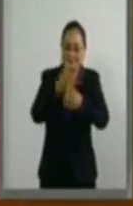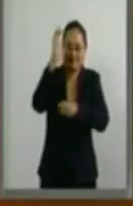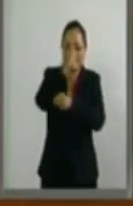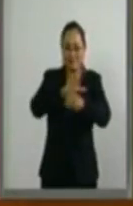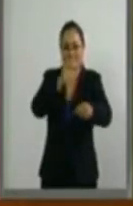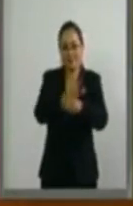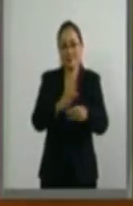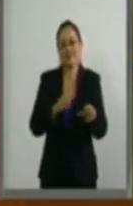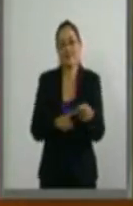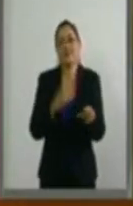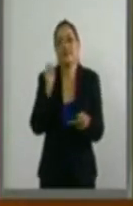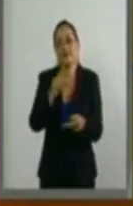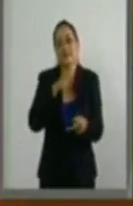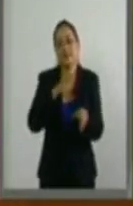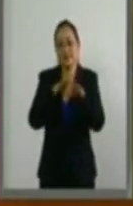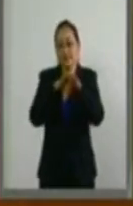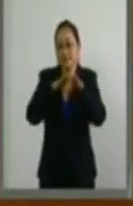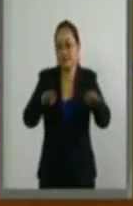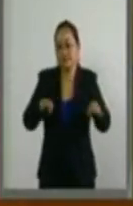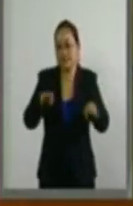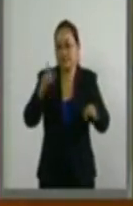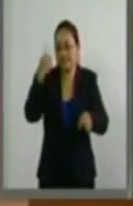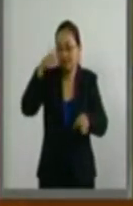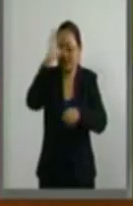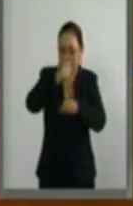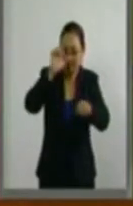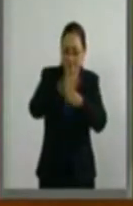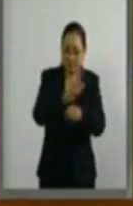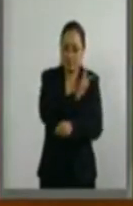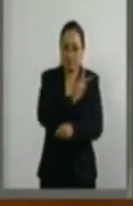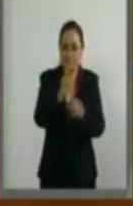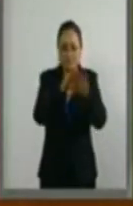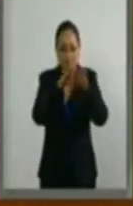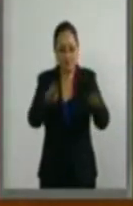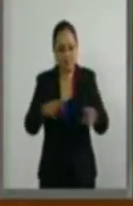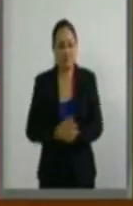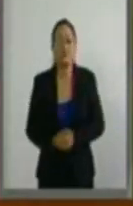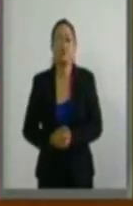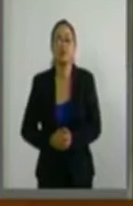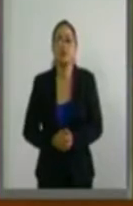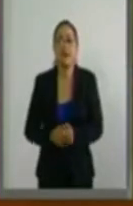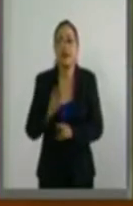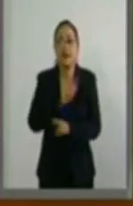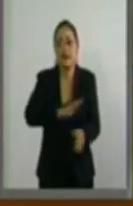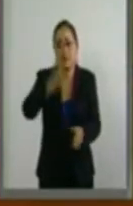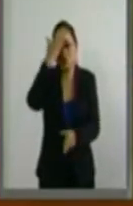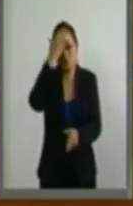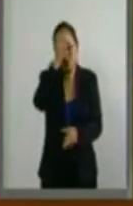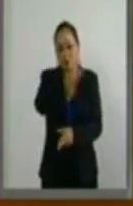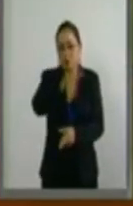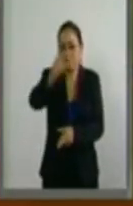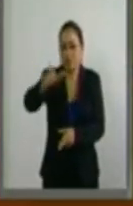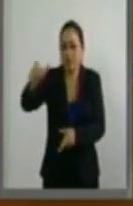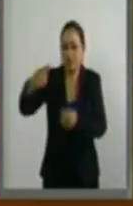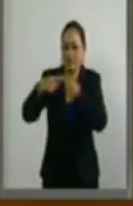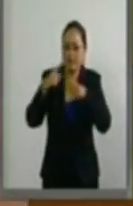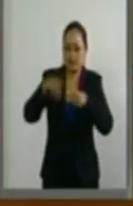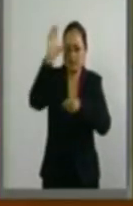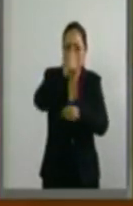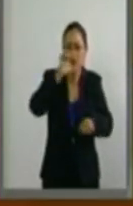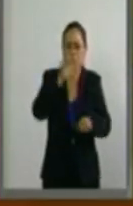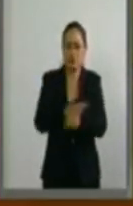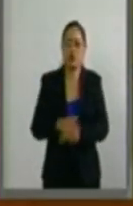culturales, a la igualdad de las culturas, el reconocimiento de la diversidad cultural,